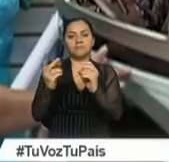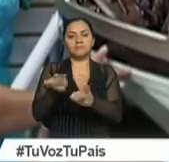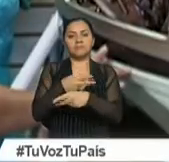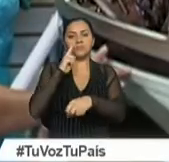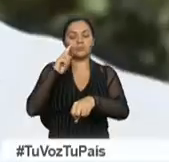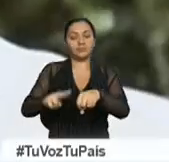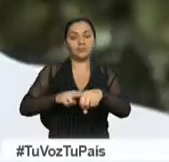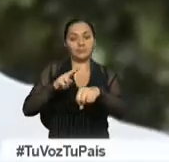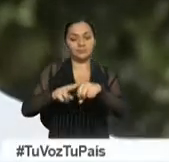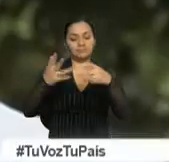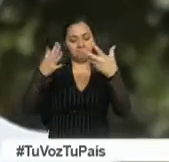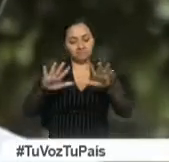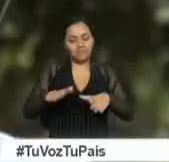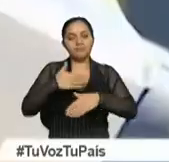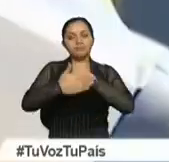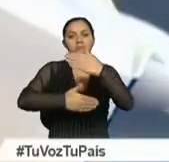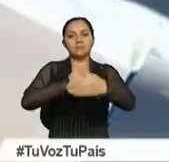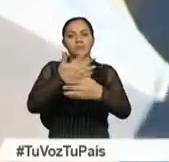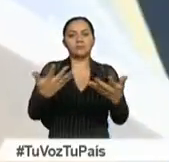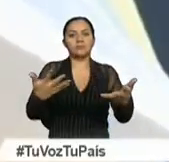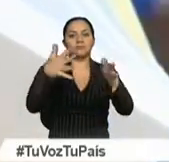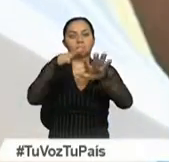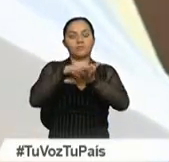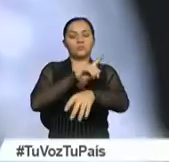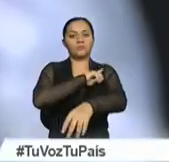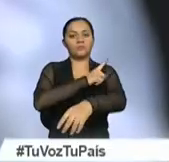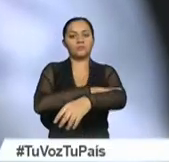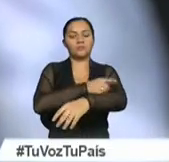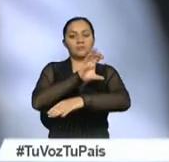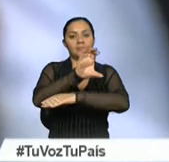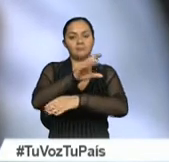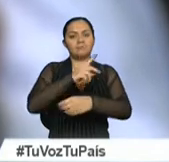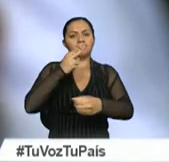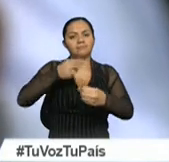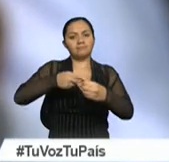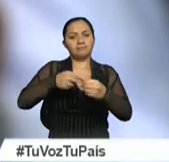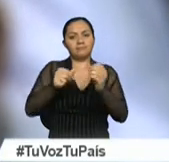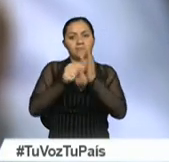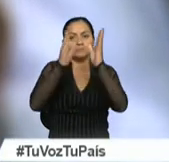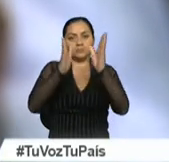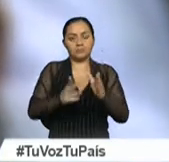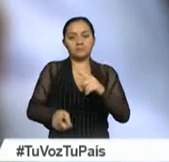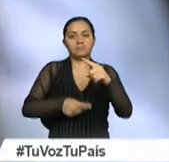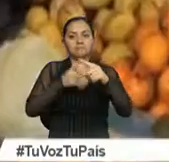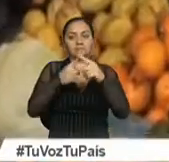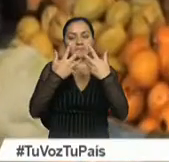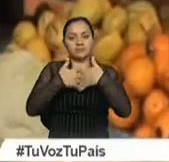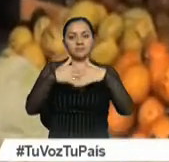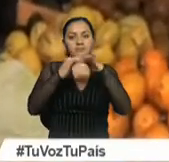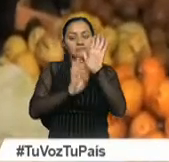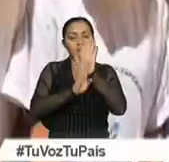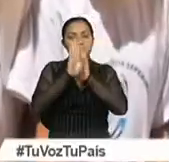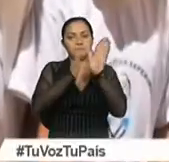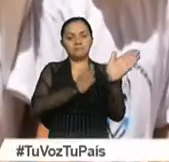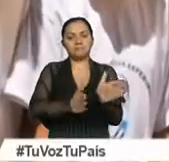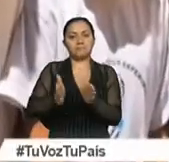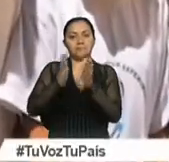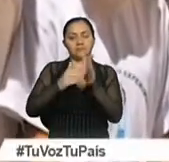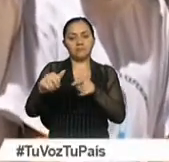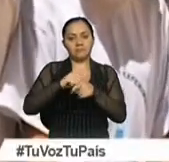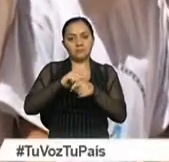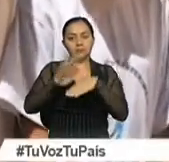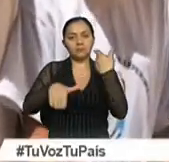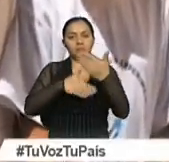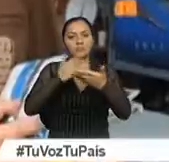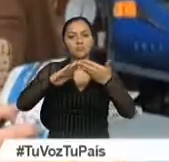nacional. Este proceso inclusivo busca fortalecer la participación ciudadana e impulsar políticas que contribuyan al ejercicio de la